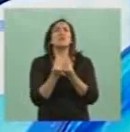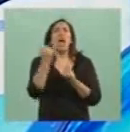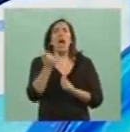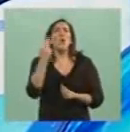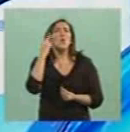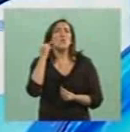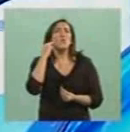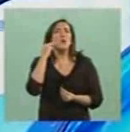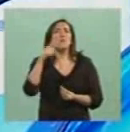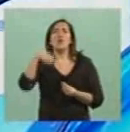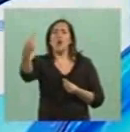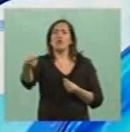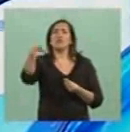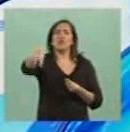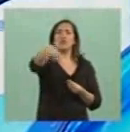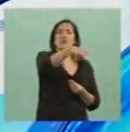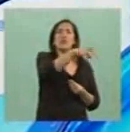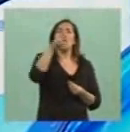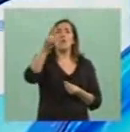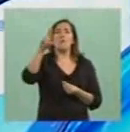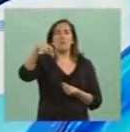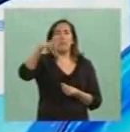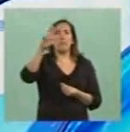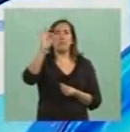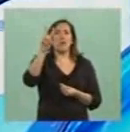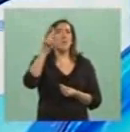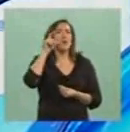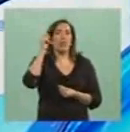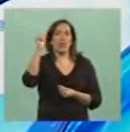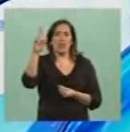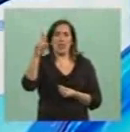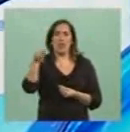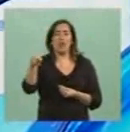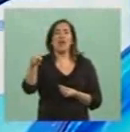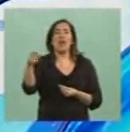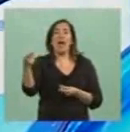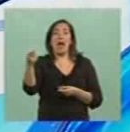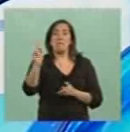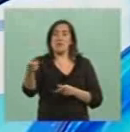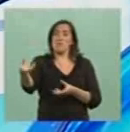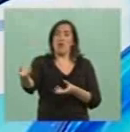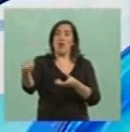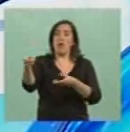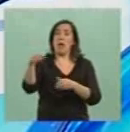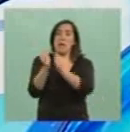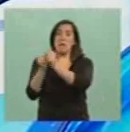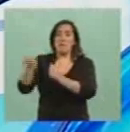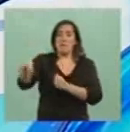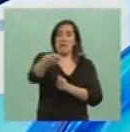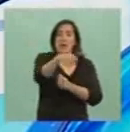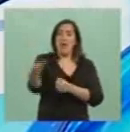9 proveedores en realidad están hoy dándole las distintas partes a este tractor, de los